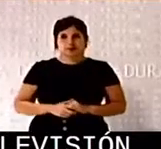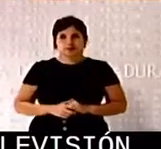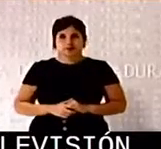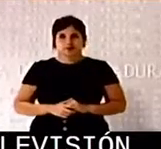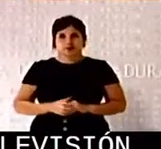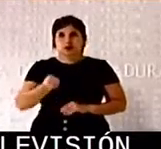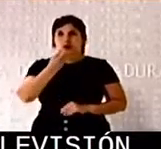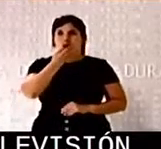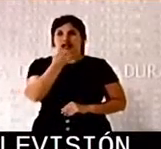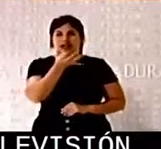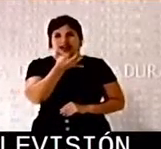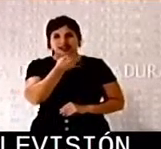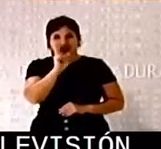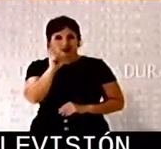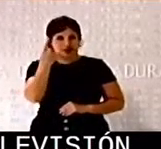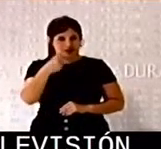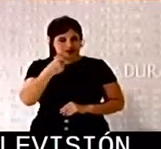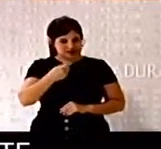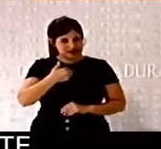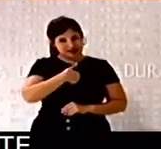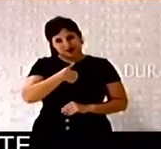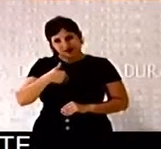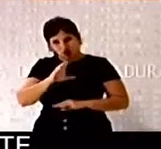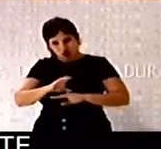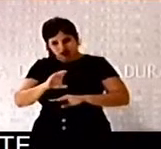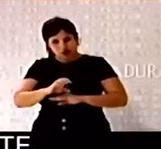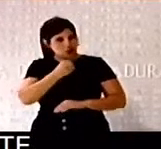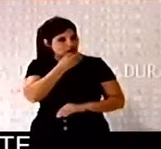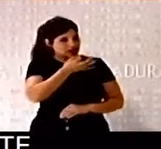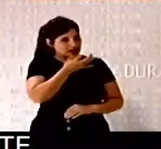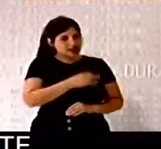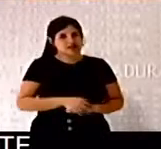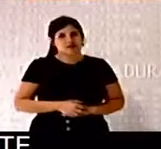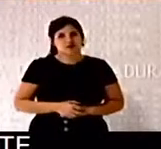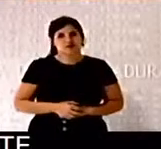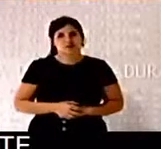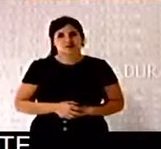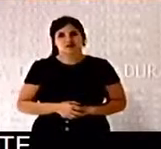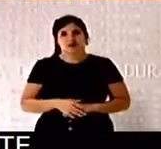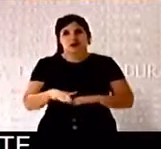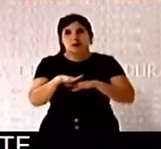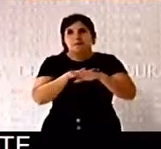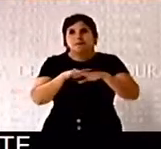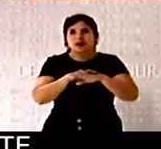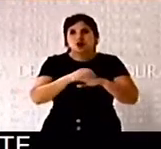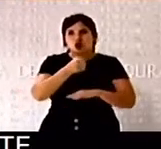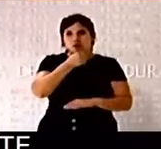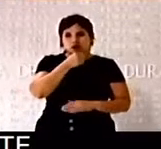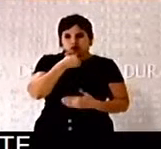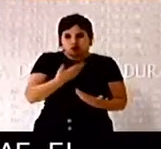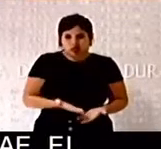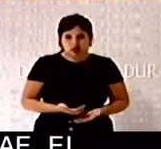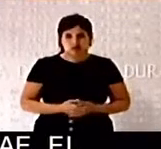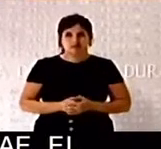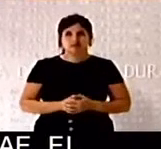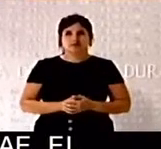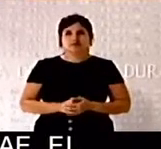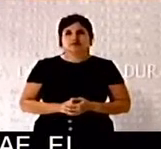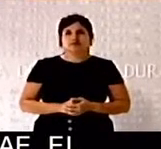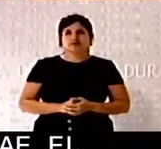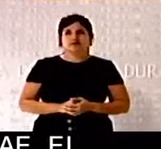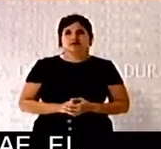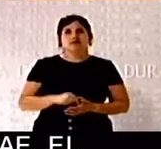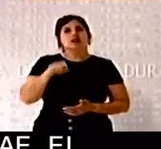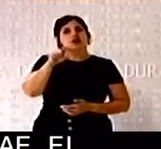Muy buenas tardes, vicepresidente y consejero. Buenas tardes. Perdón, que se cae el dispositivo. Cuando